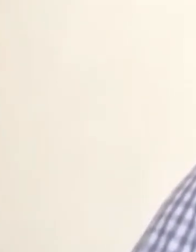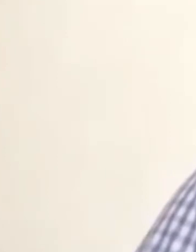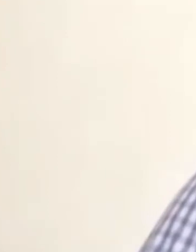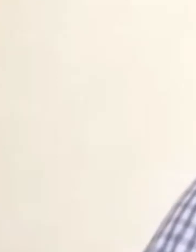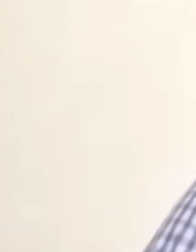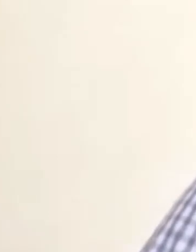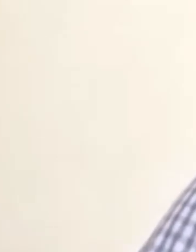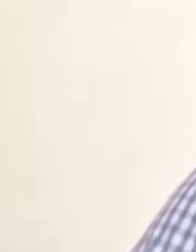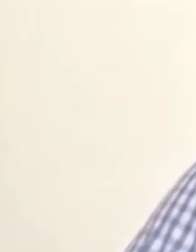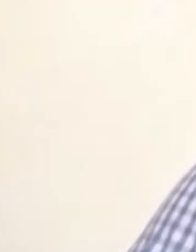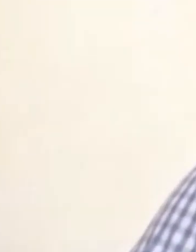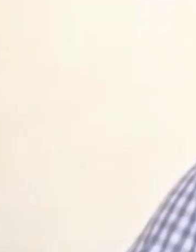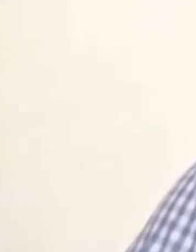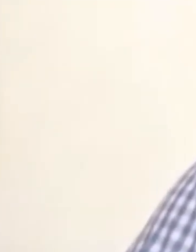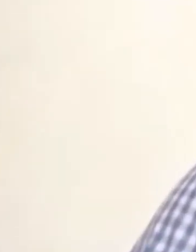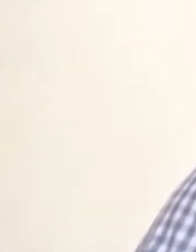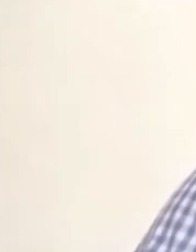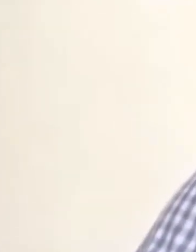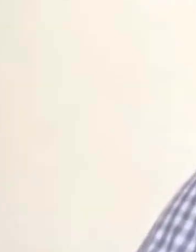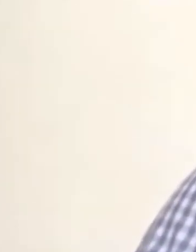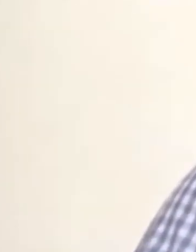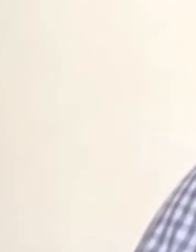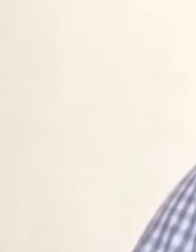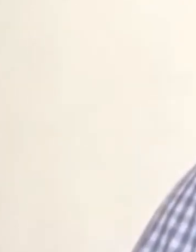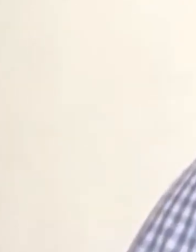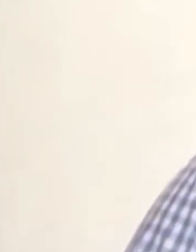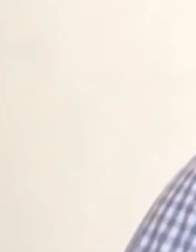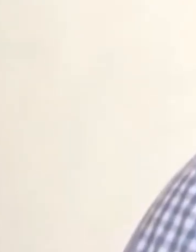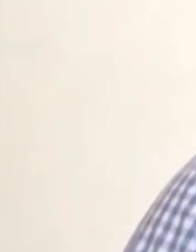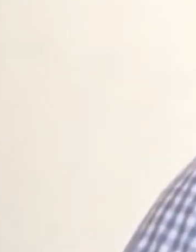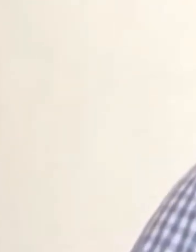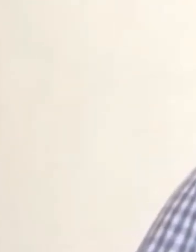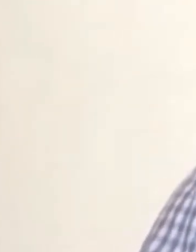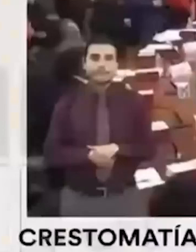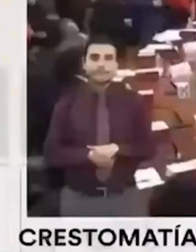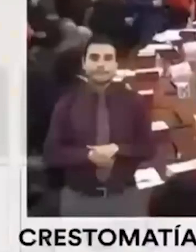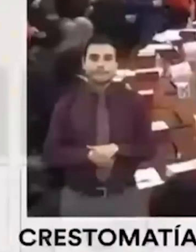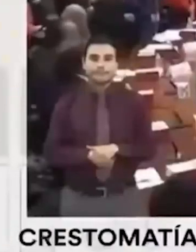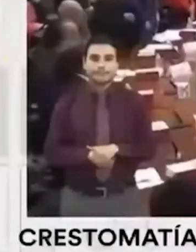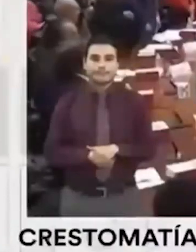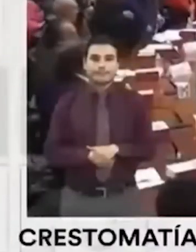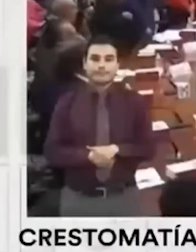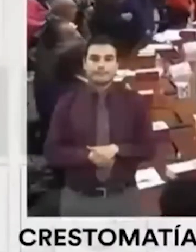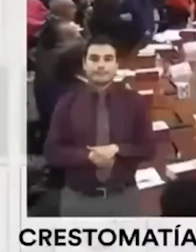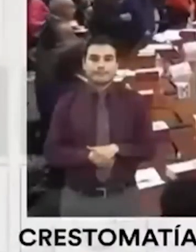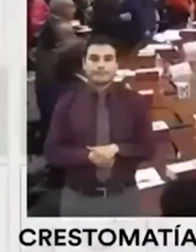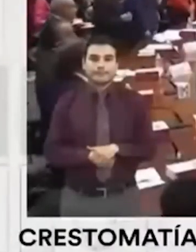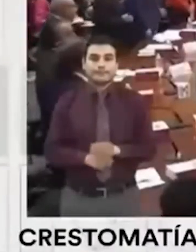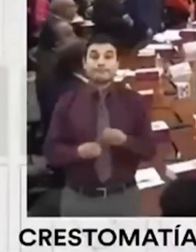hubo una impugnación y el tribunal resolvió que Tendría que haber una alternancia de género esto es